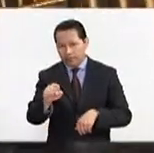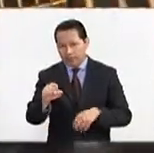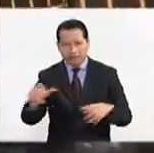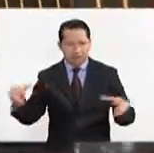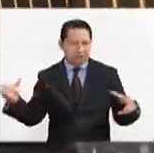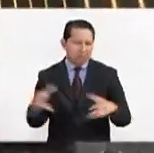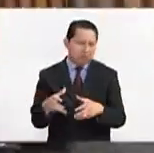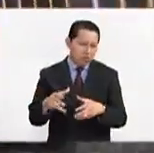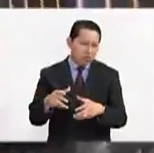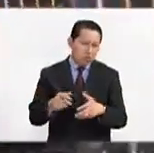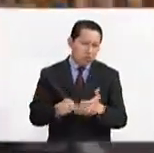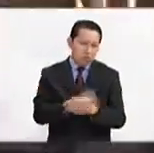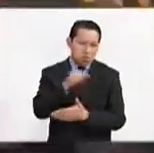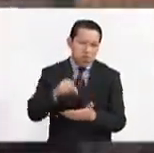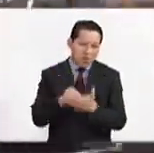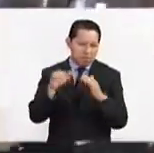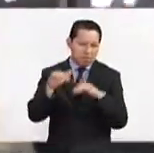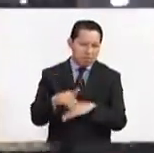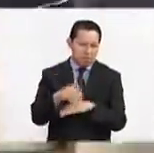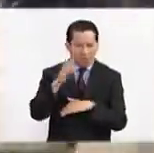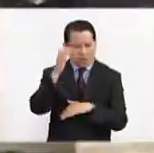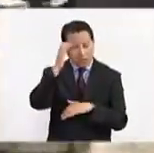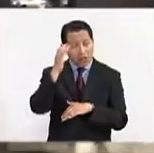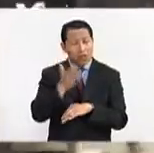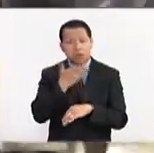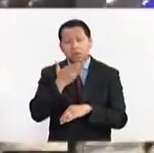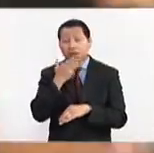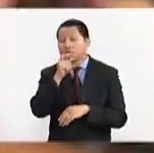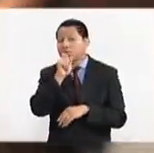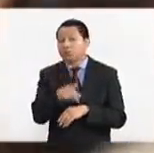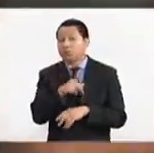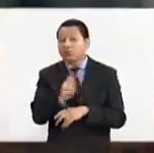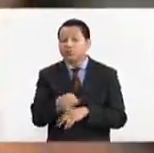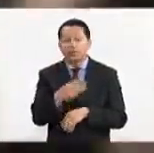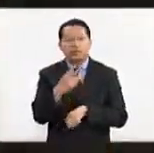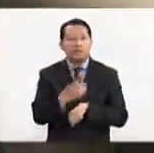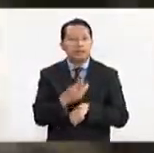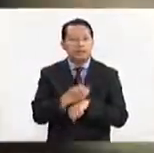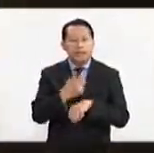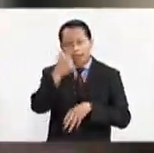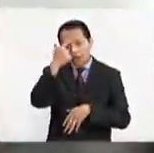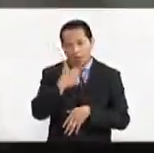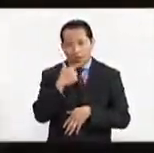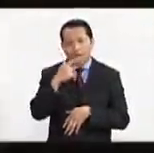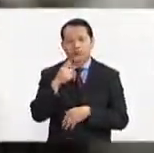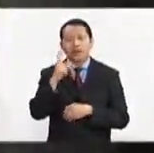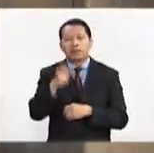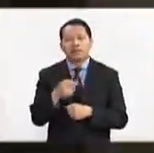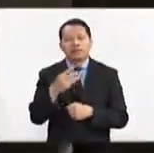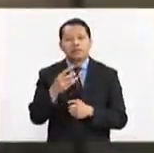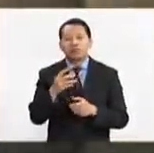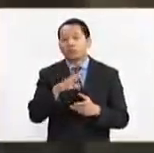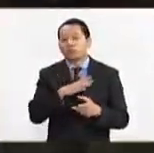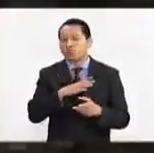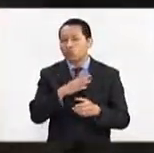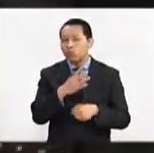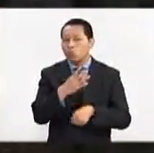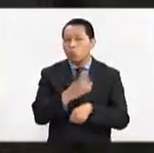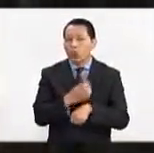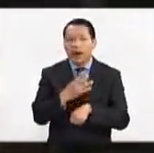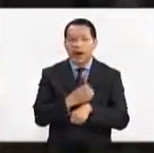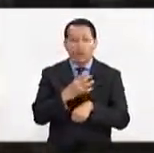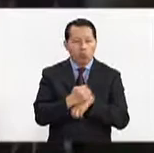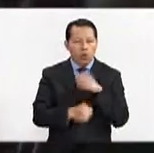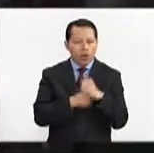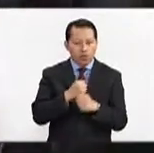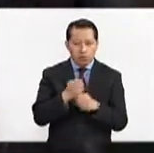91 Harvest Festival, que cerraba justamente su tercera noche, su tercera jornada de su cuarta edición anual, cuando se encontraba en el